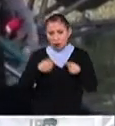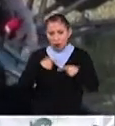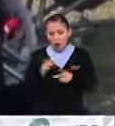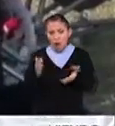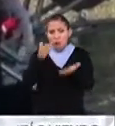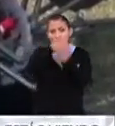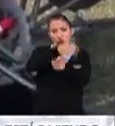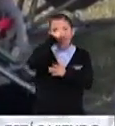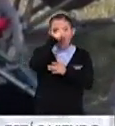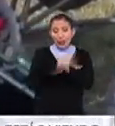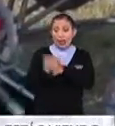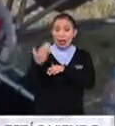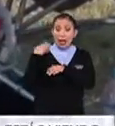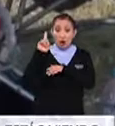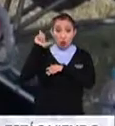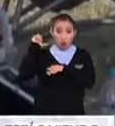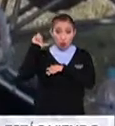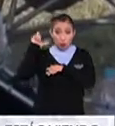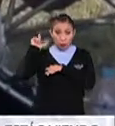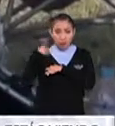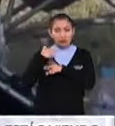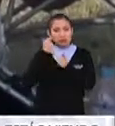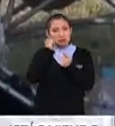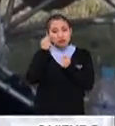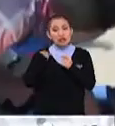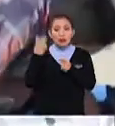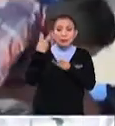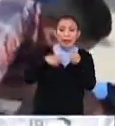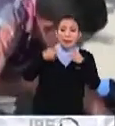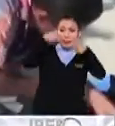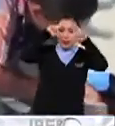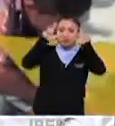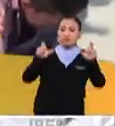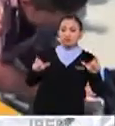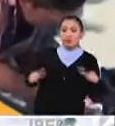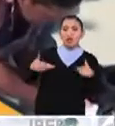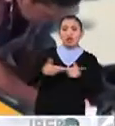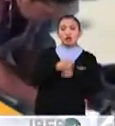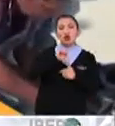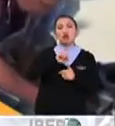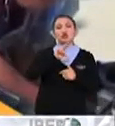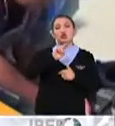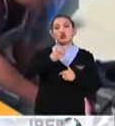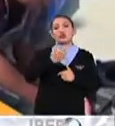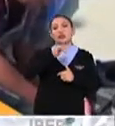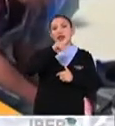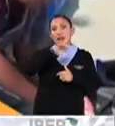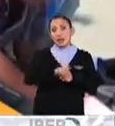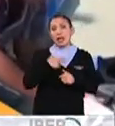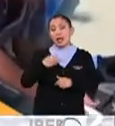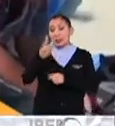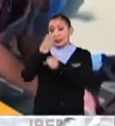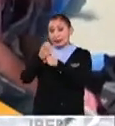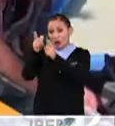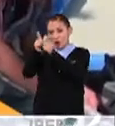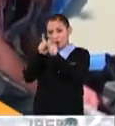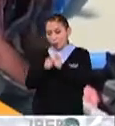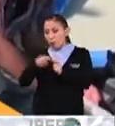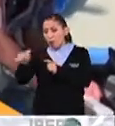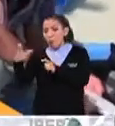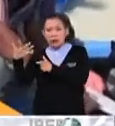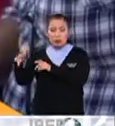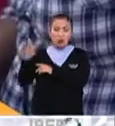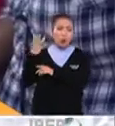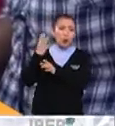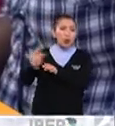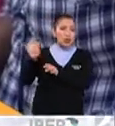entró a territorio mexicano el pasado lunes, a pesar de la presencia de marinos en el río Suchiate. El tercer grupo, conformado por